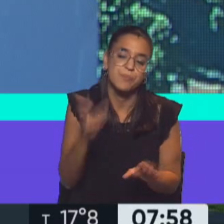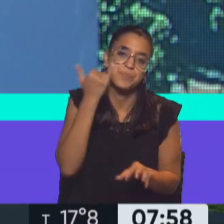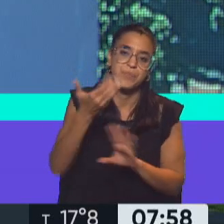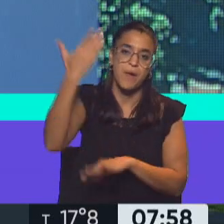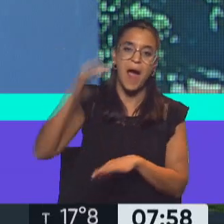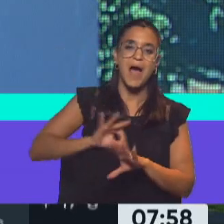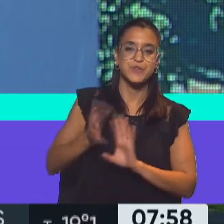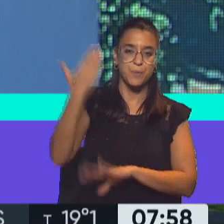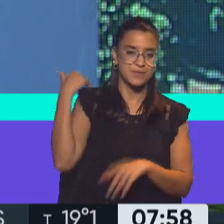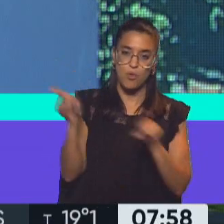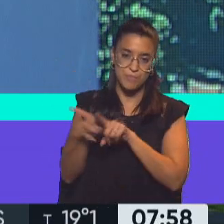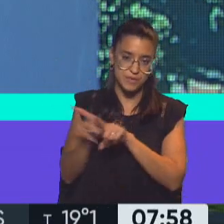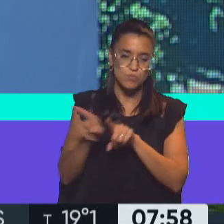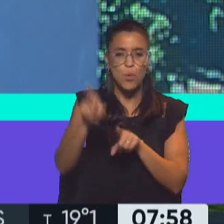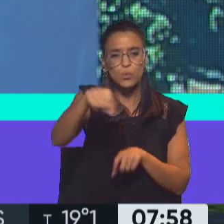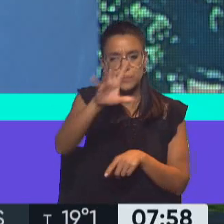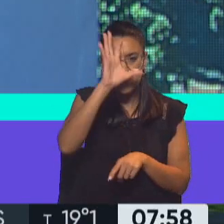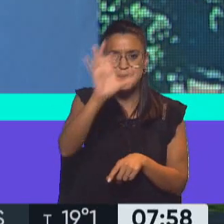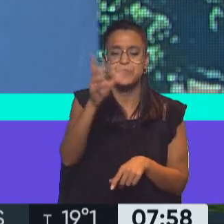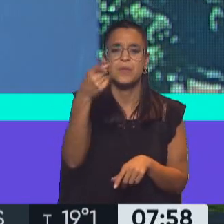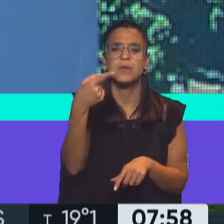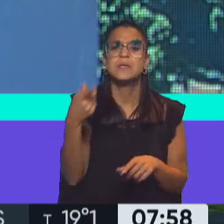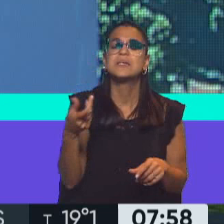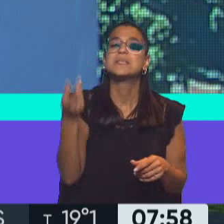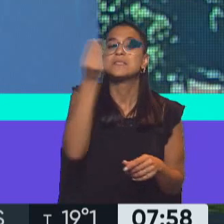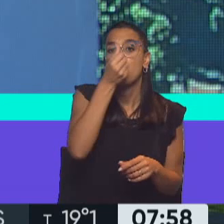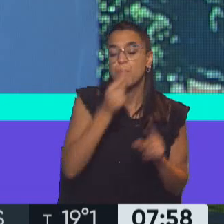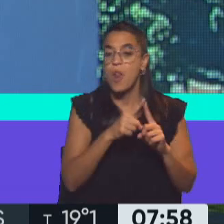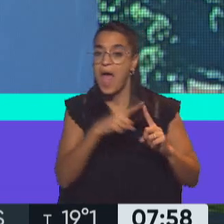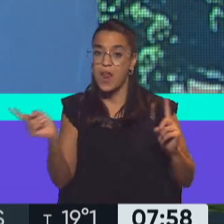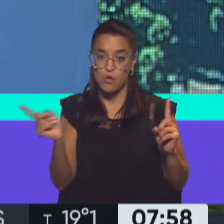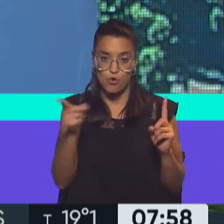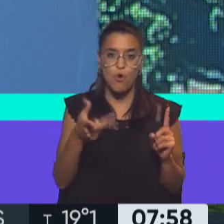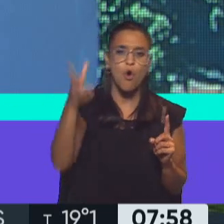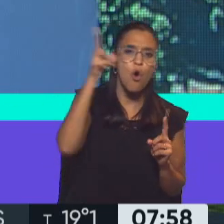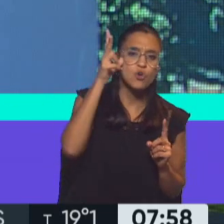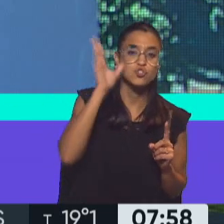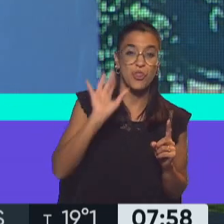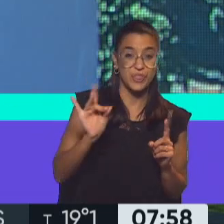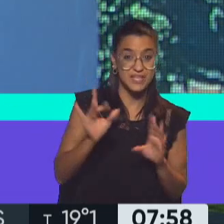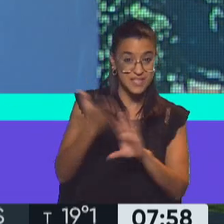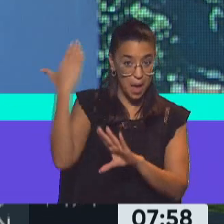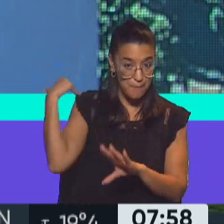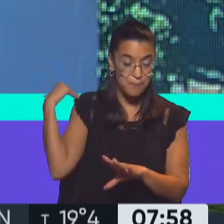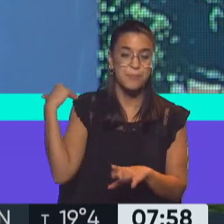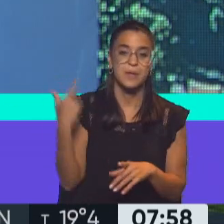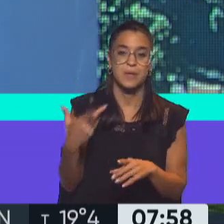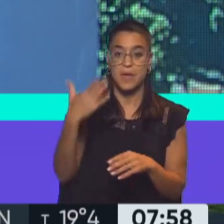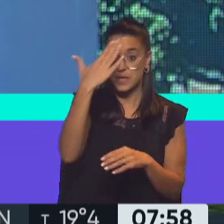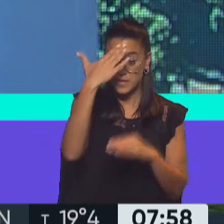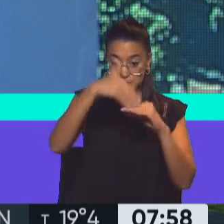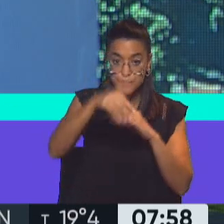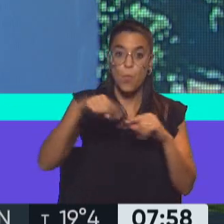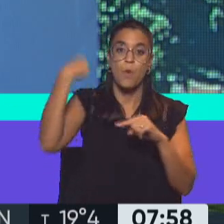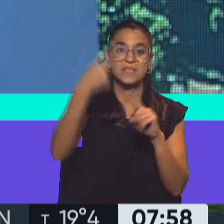año pasado ocurrió. Si ustedes recuerdan, un fin de semana extra large, como se dijo, el del 8 de diciembre, y a partir del 15, una